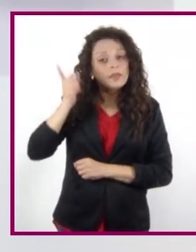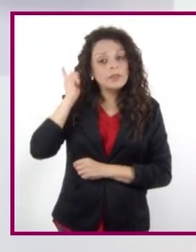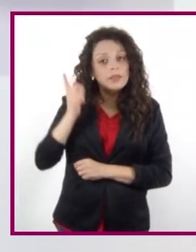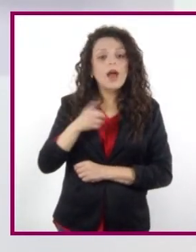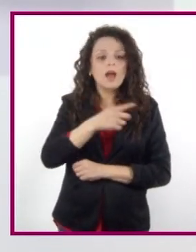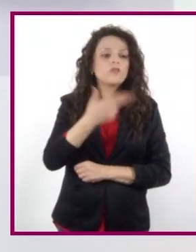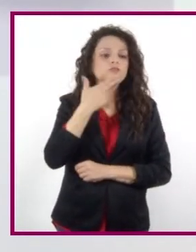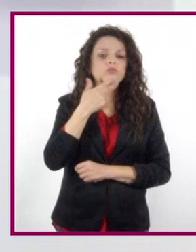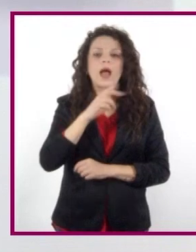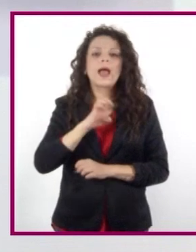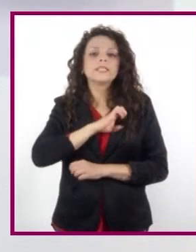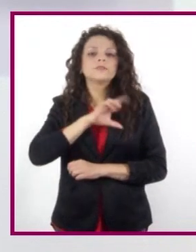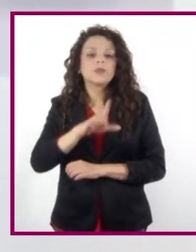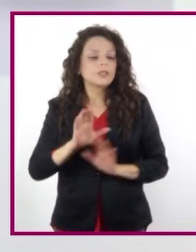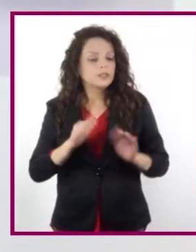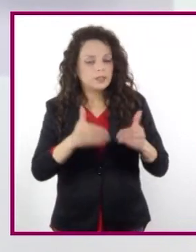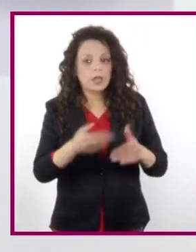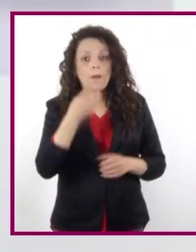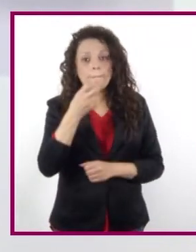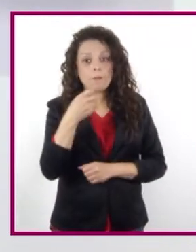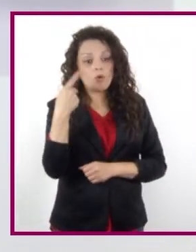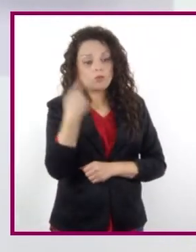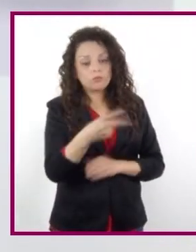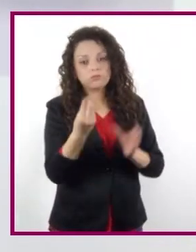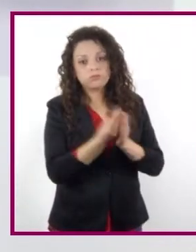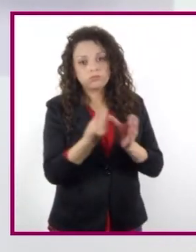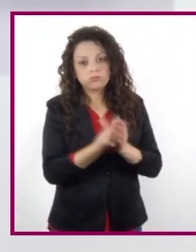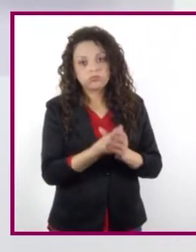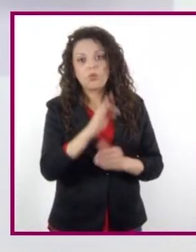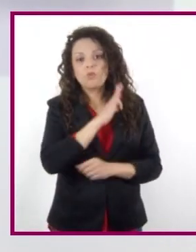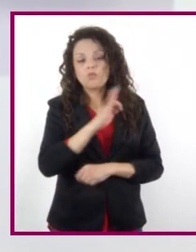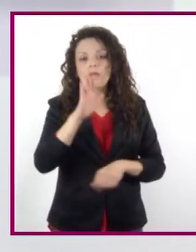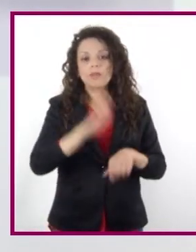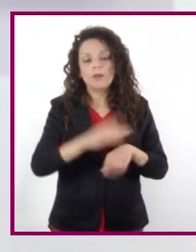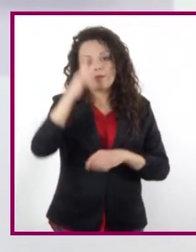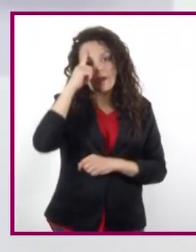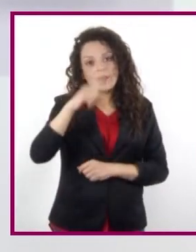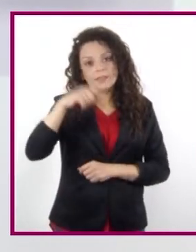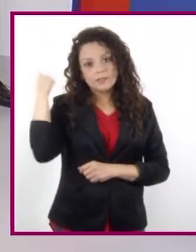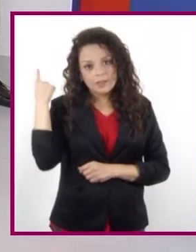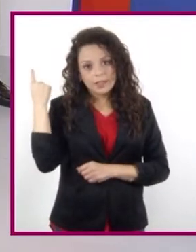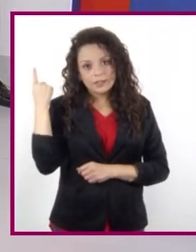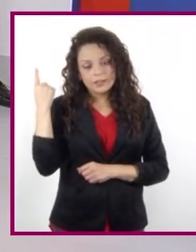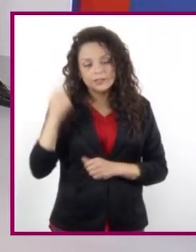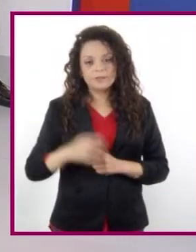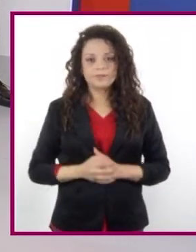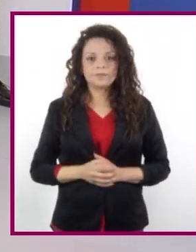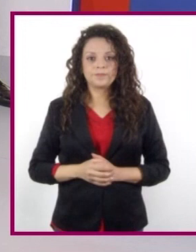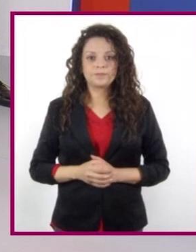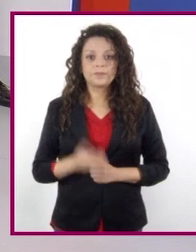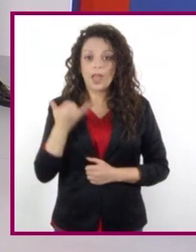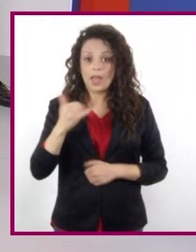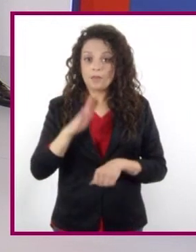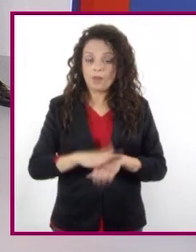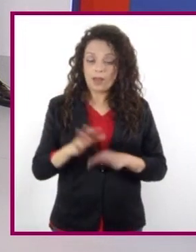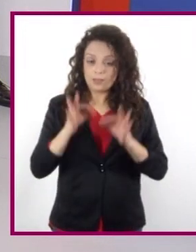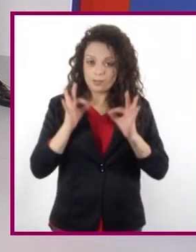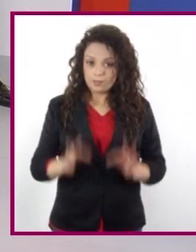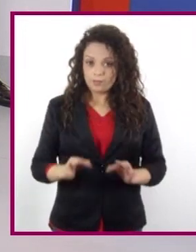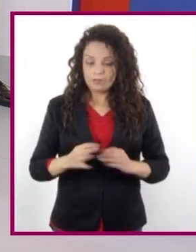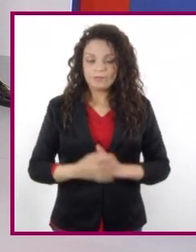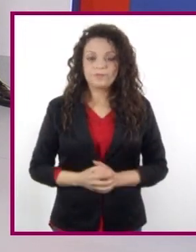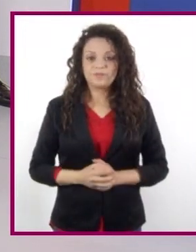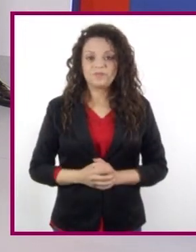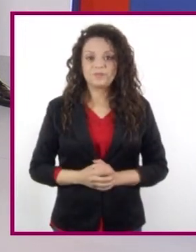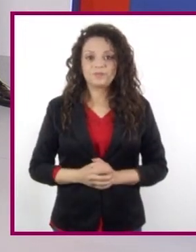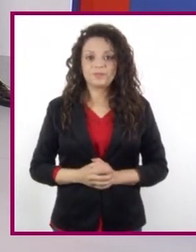y por tal motivo realizan una función para hacer el trabajo más eficiente y eficaz. Los invitamos a que